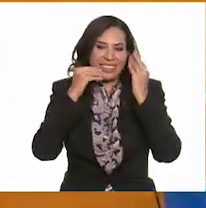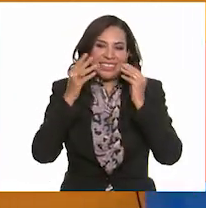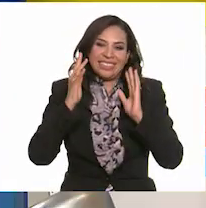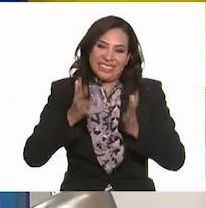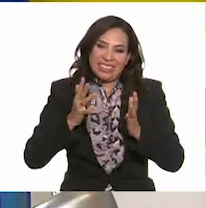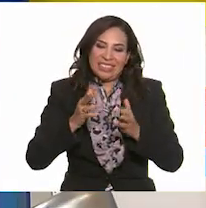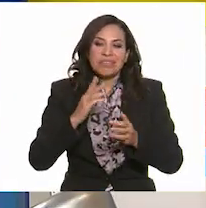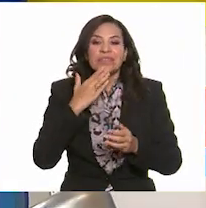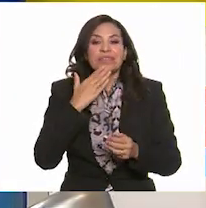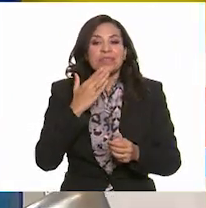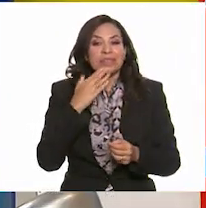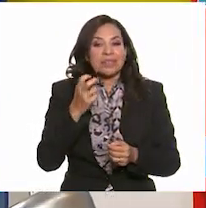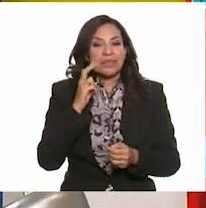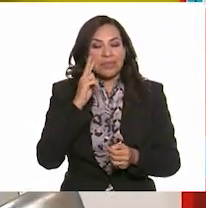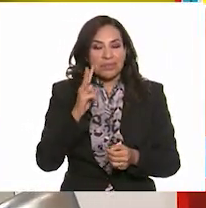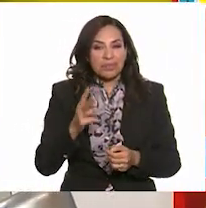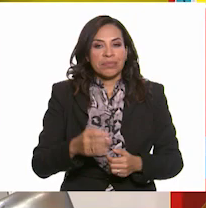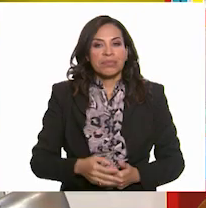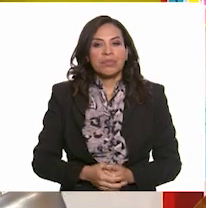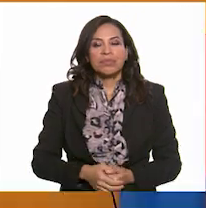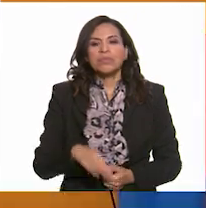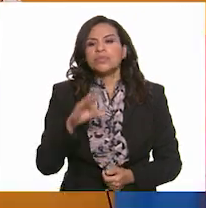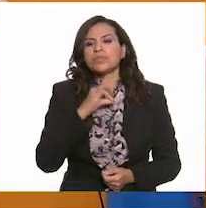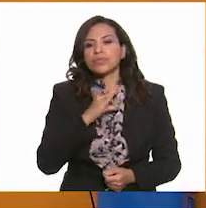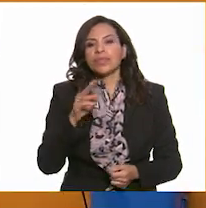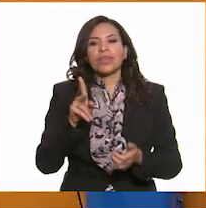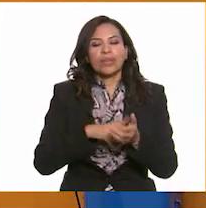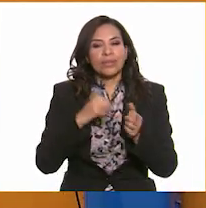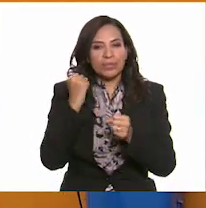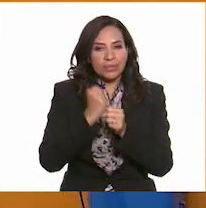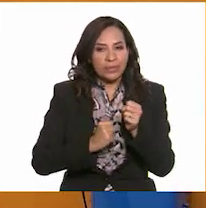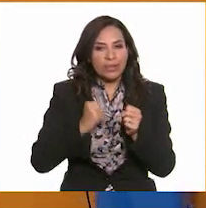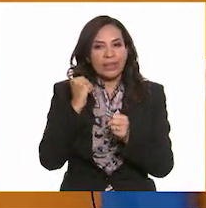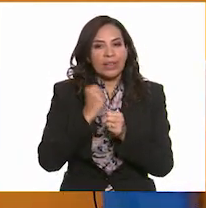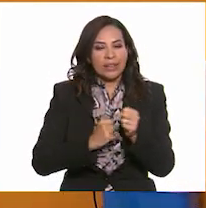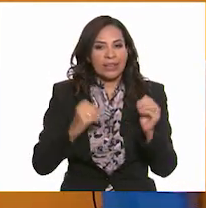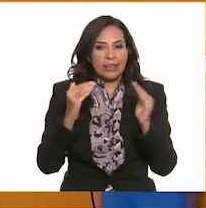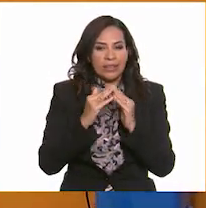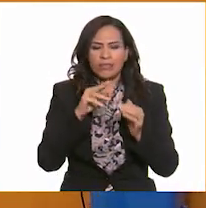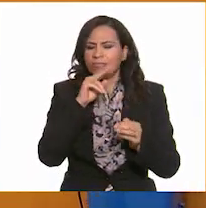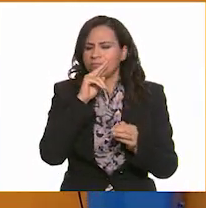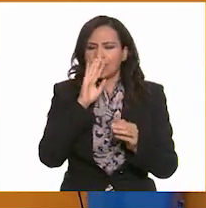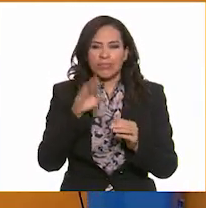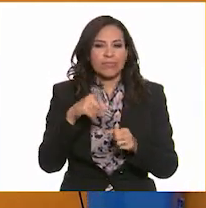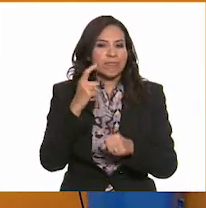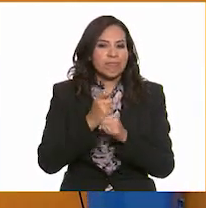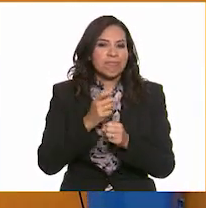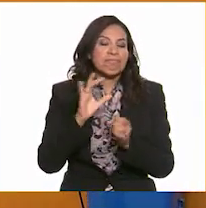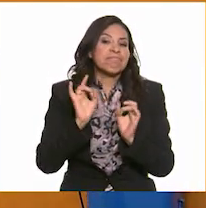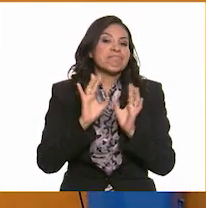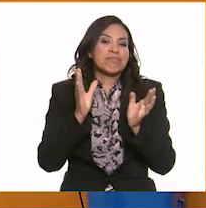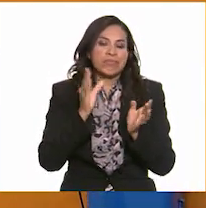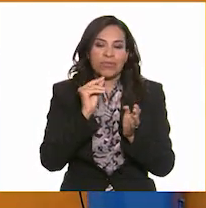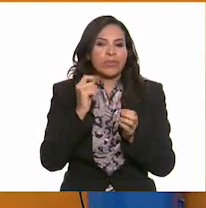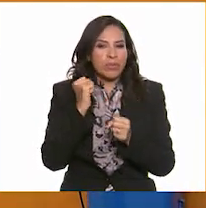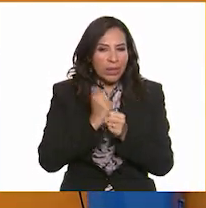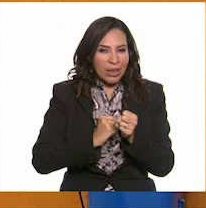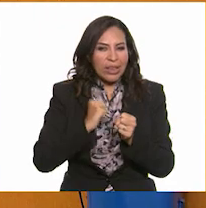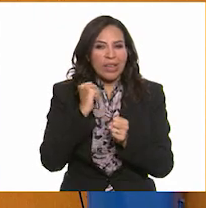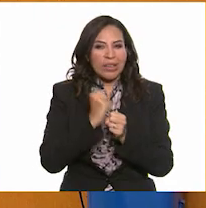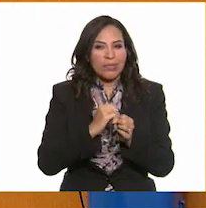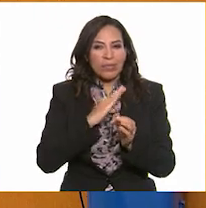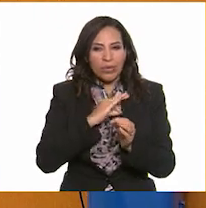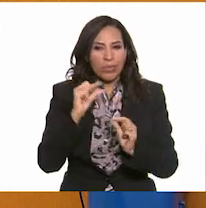aprendiendo muy bien. Fíjate. Lo podemos ir practicando también en casa. No te preocupes si a la primera no te salió. Con práctica te puede